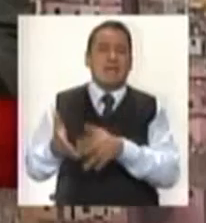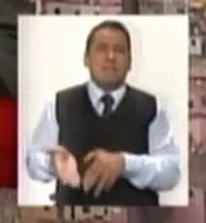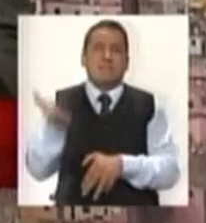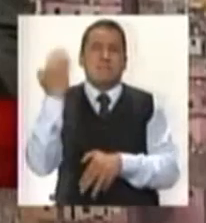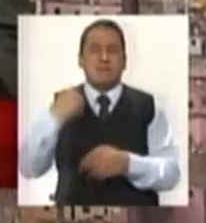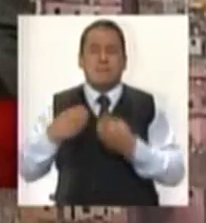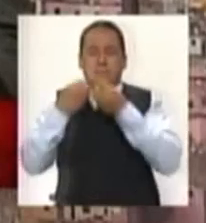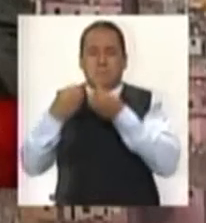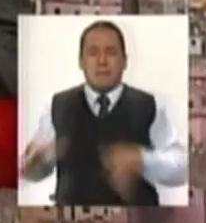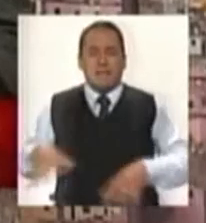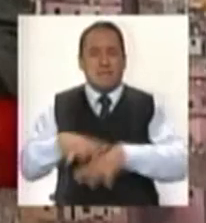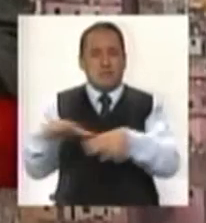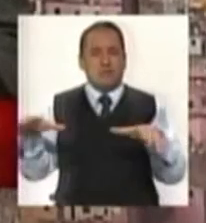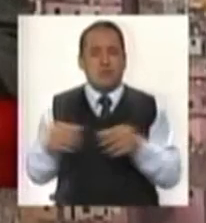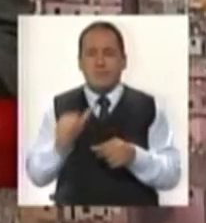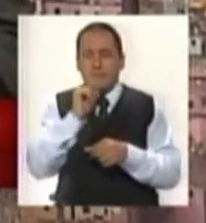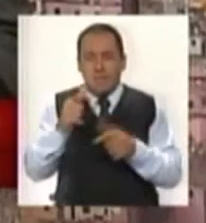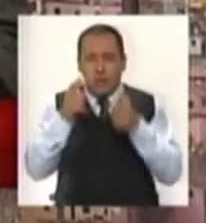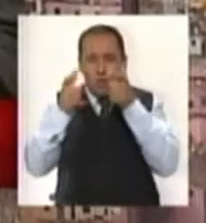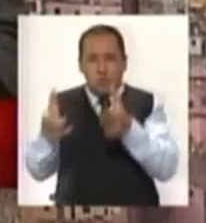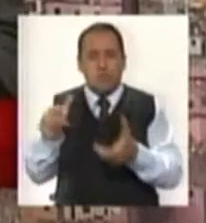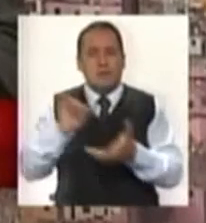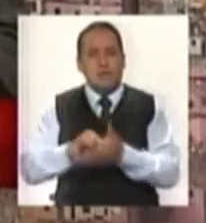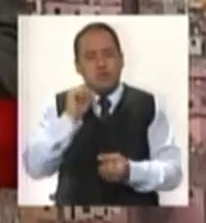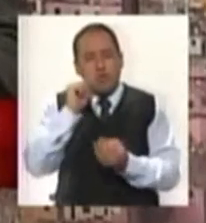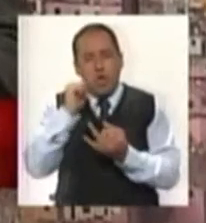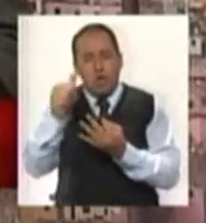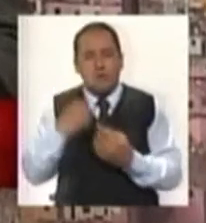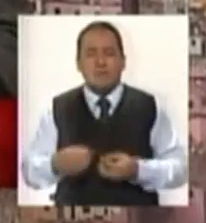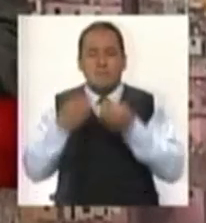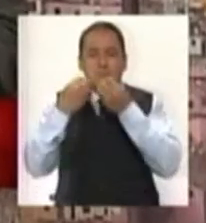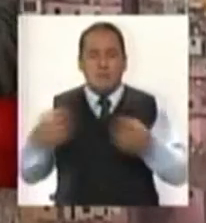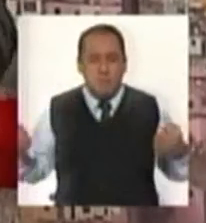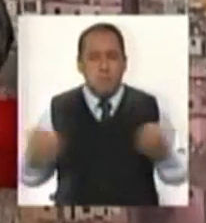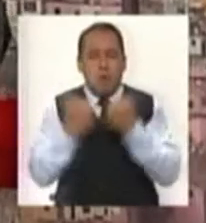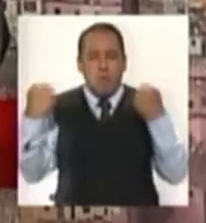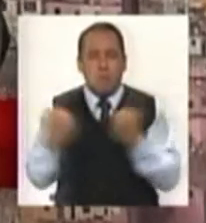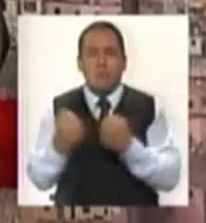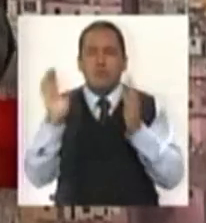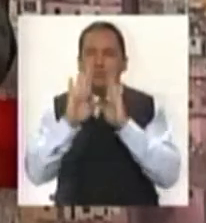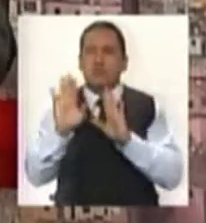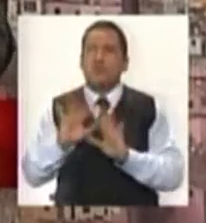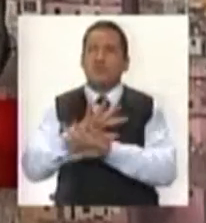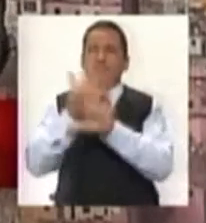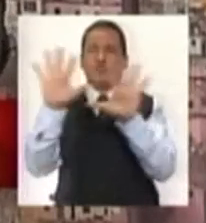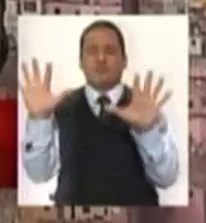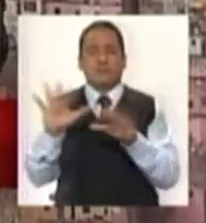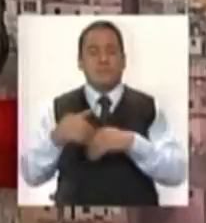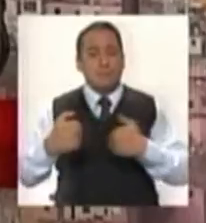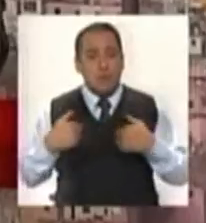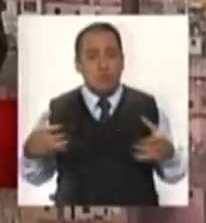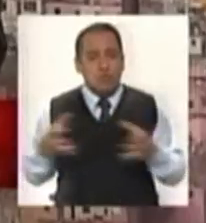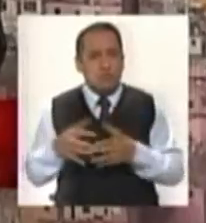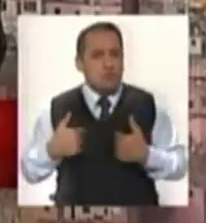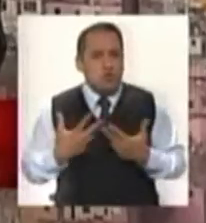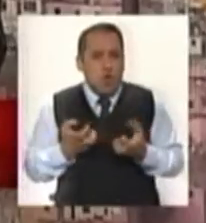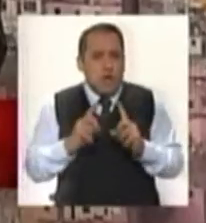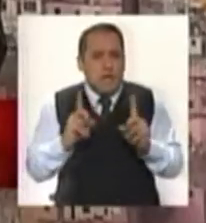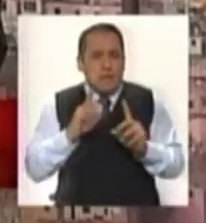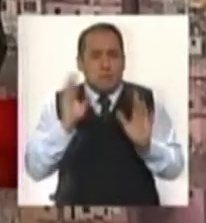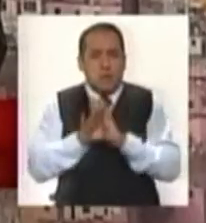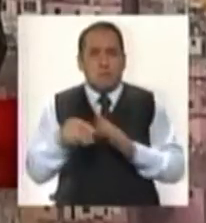transporte caótico, el transporte inseguro que cada día genera accidentes y contaminación. Nosotros no buscamos